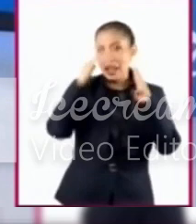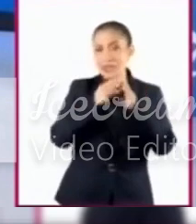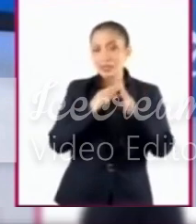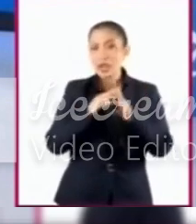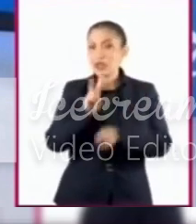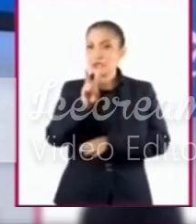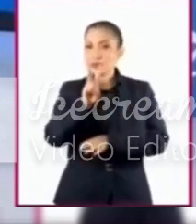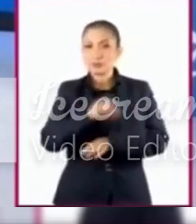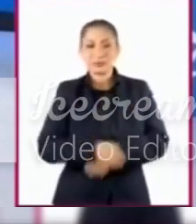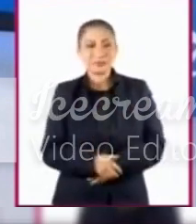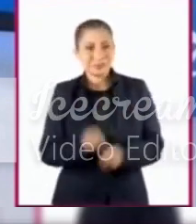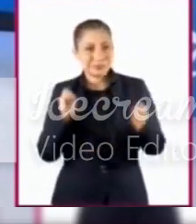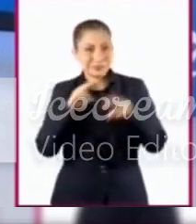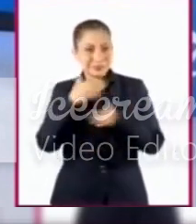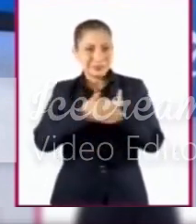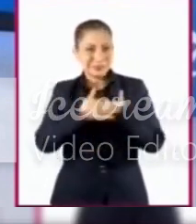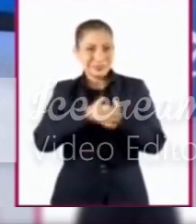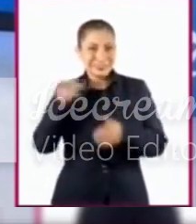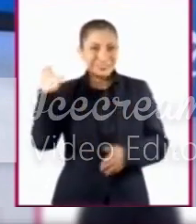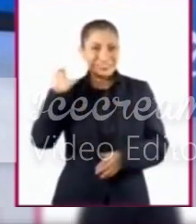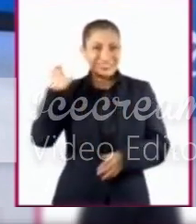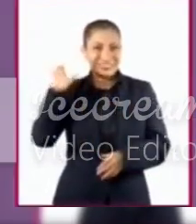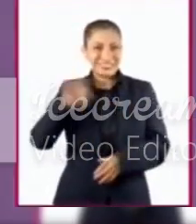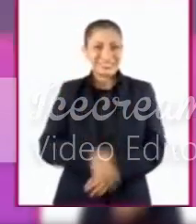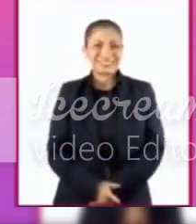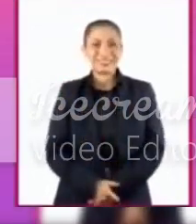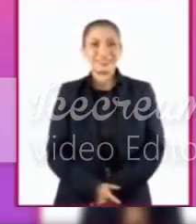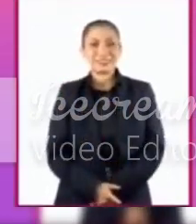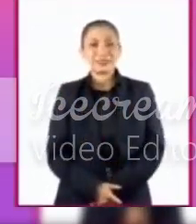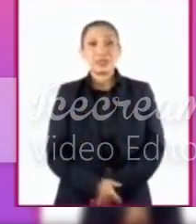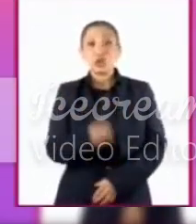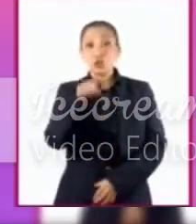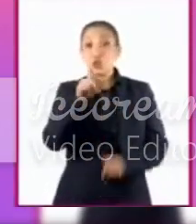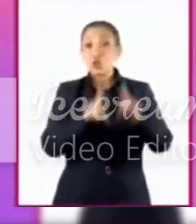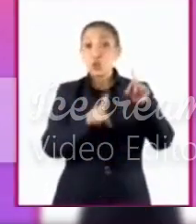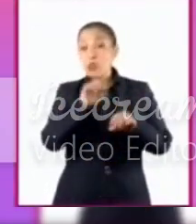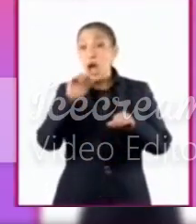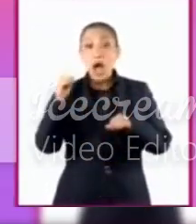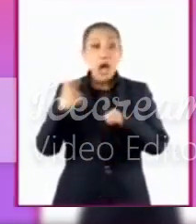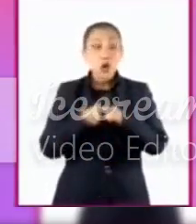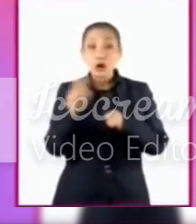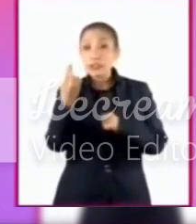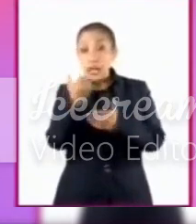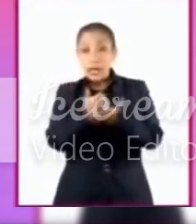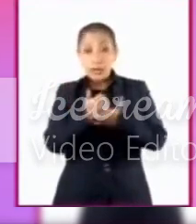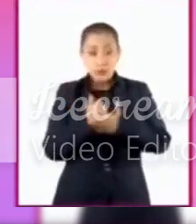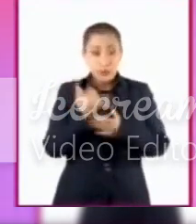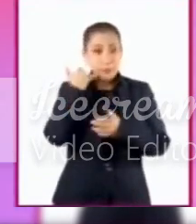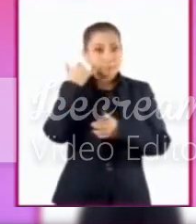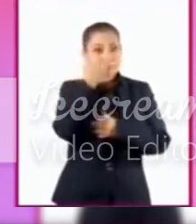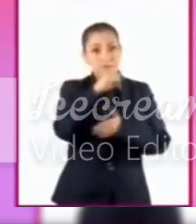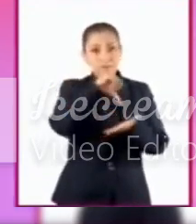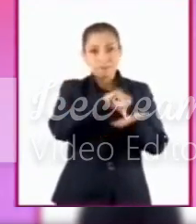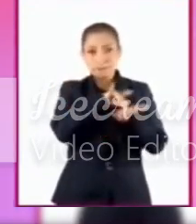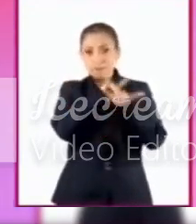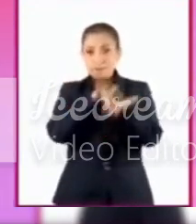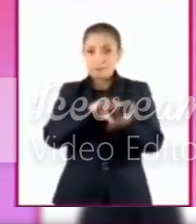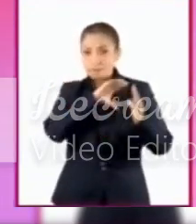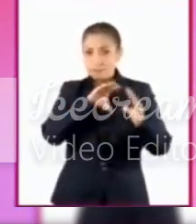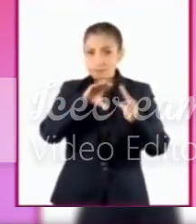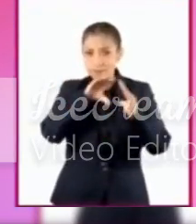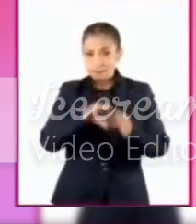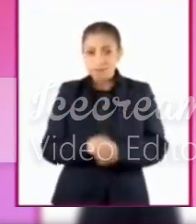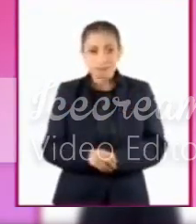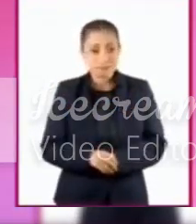en Casa 2. Hasta la próxima. Si tienes dudas o necesitas ayuda, llama al Centro de Apoyo